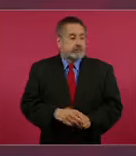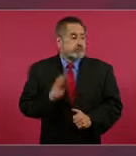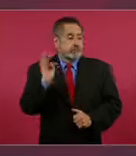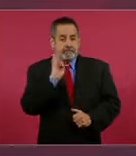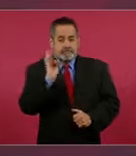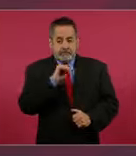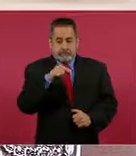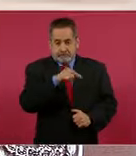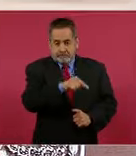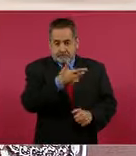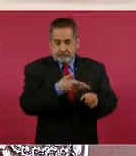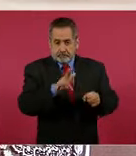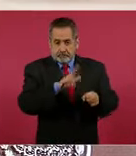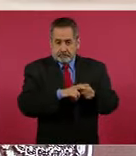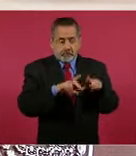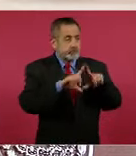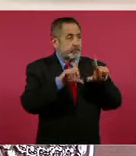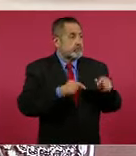medicamento recetado,